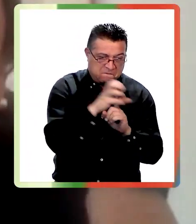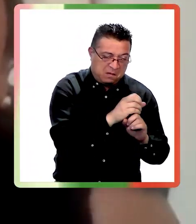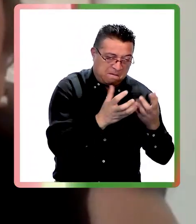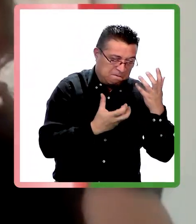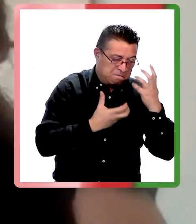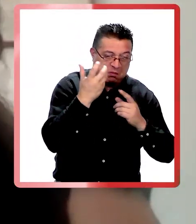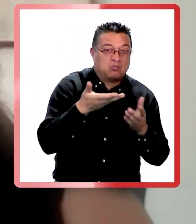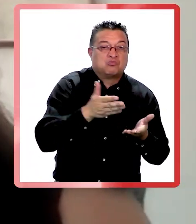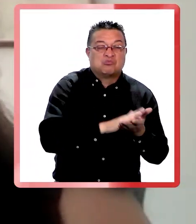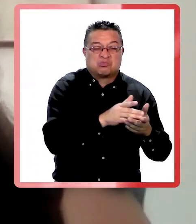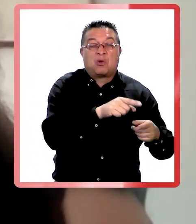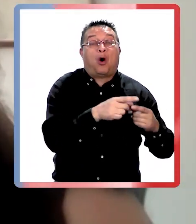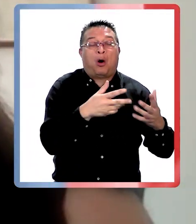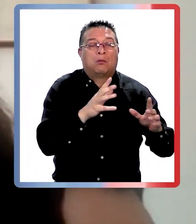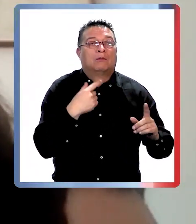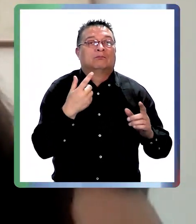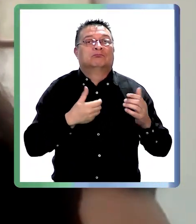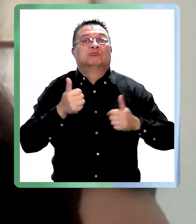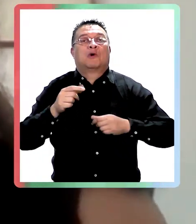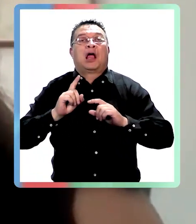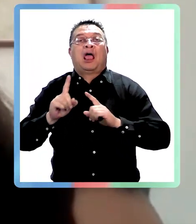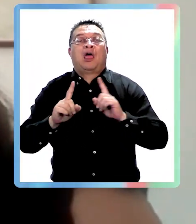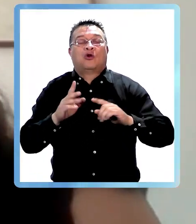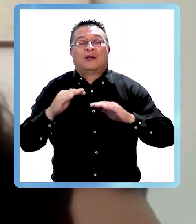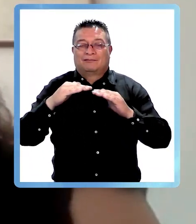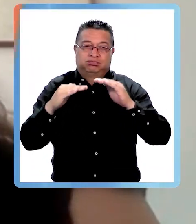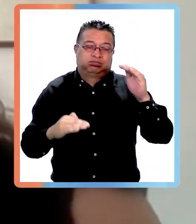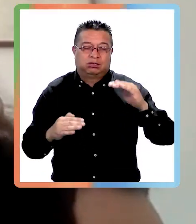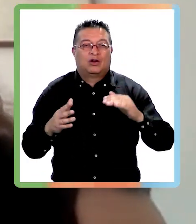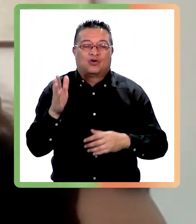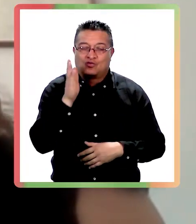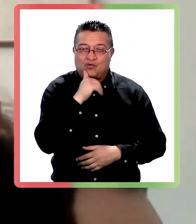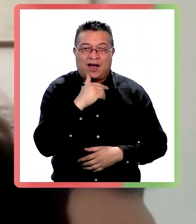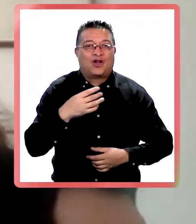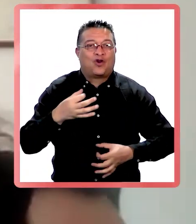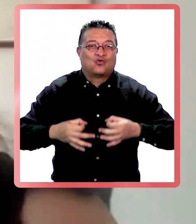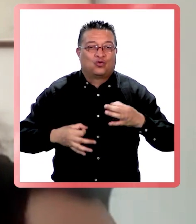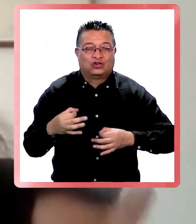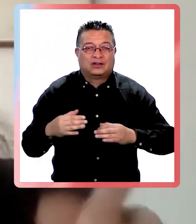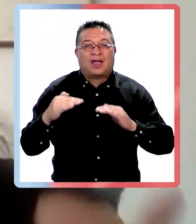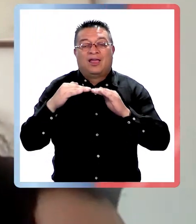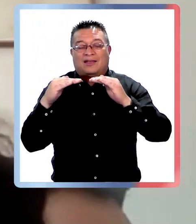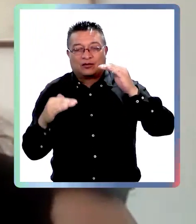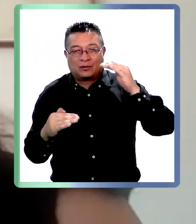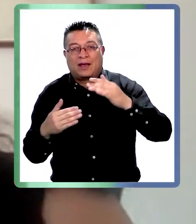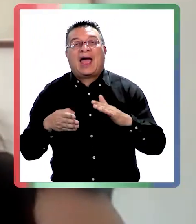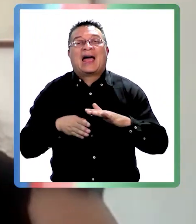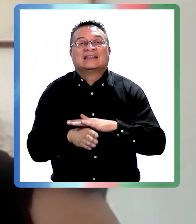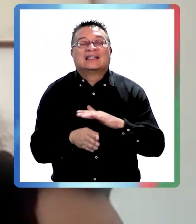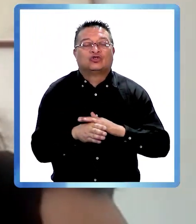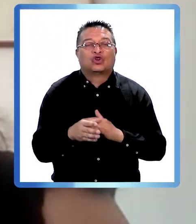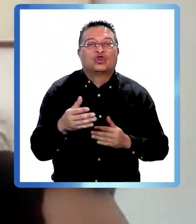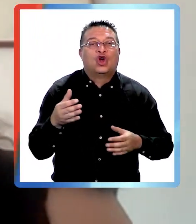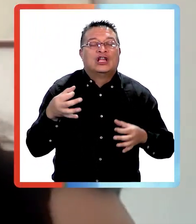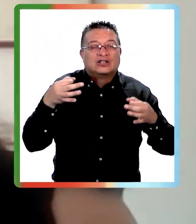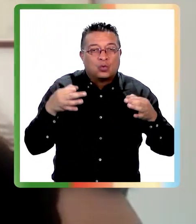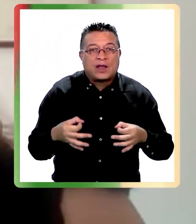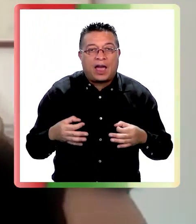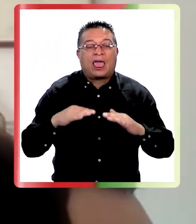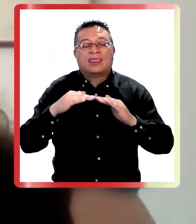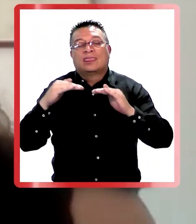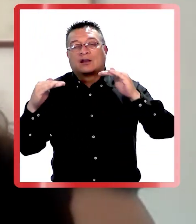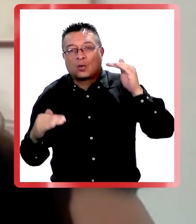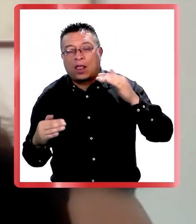sí, la desigualdad de la administración de la justicia, la desigualdad de la administración del acceso a seguridad,